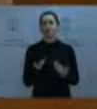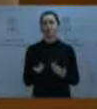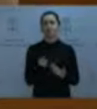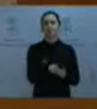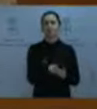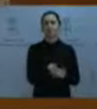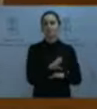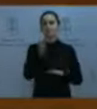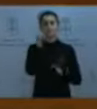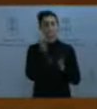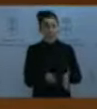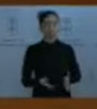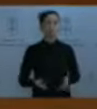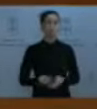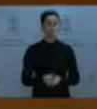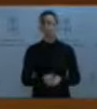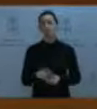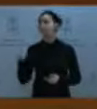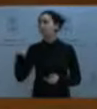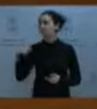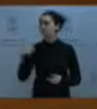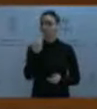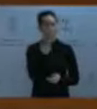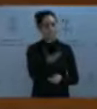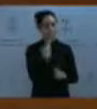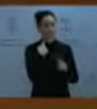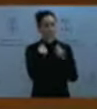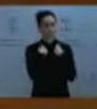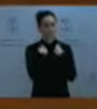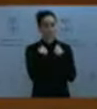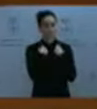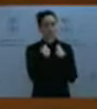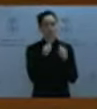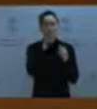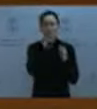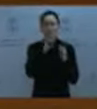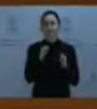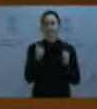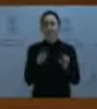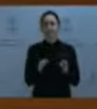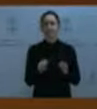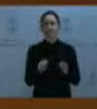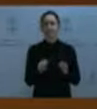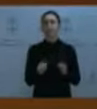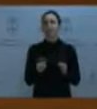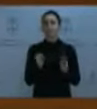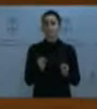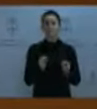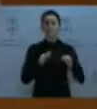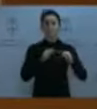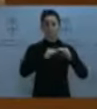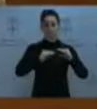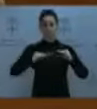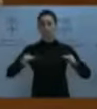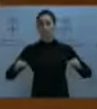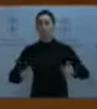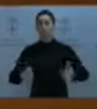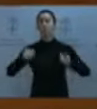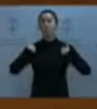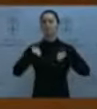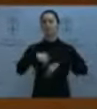presidente. Señor García, el reparto de las posibilidades de pesca es competencia del Ministerio. Desde el Gobierno del Principado hemos